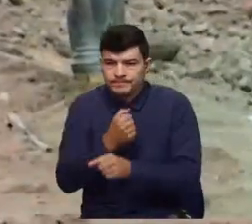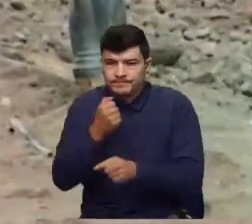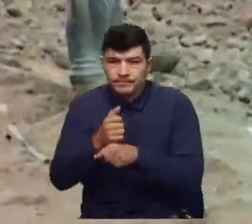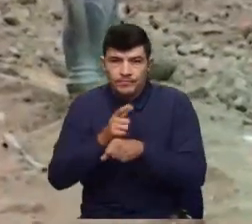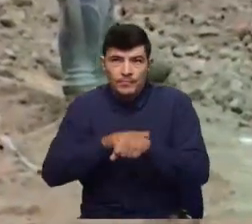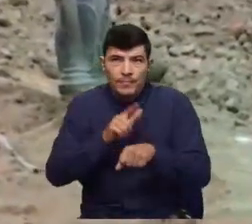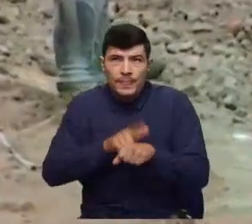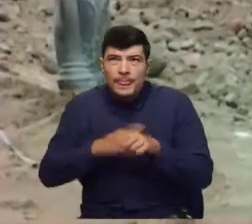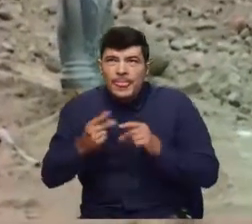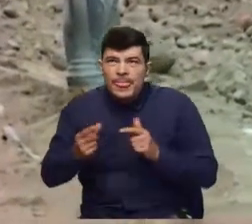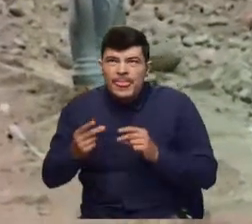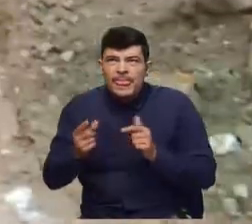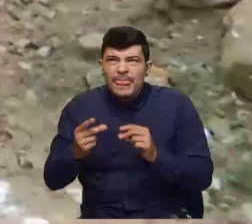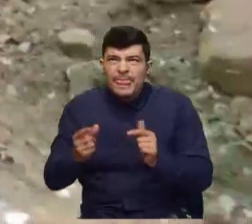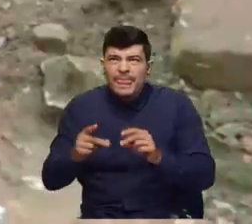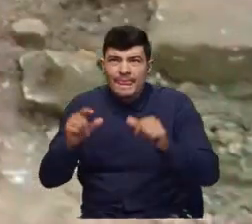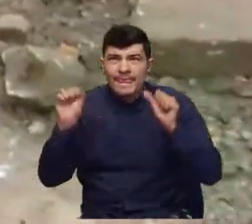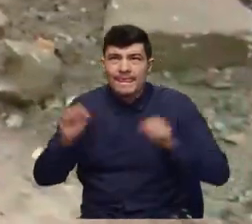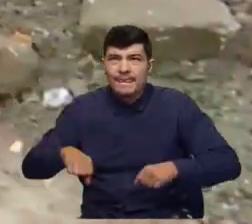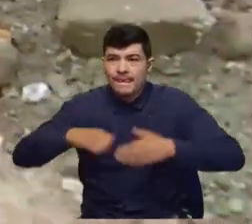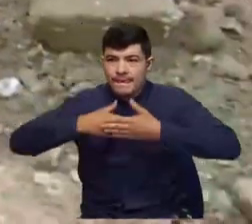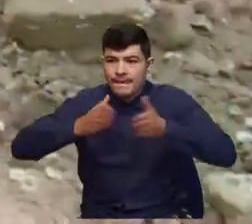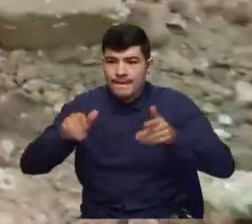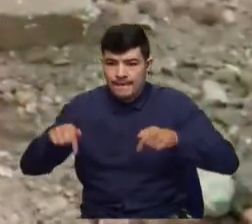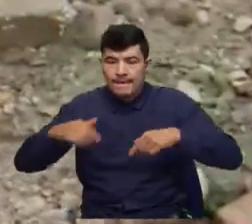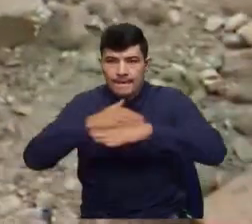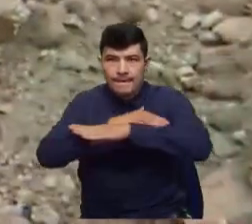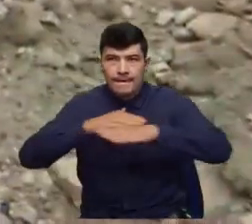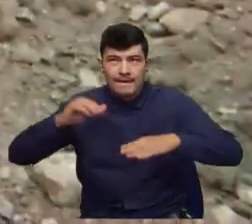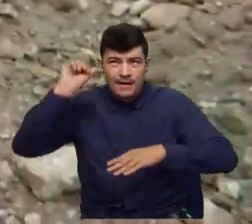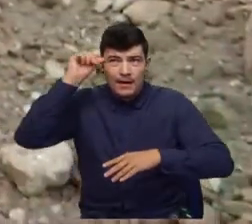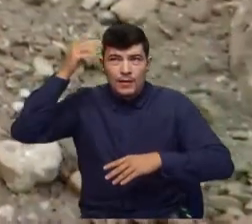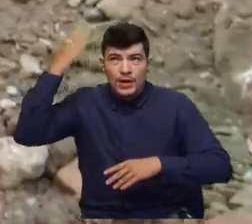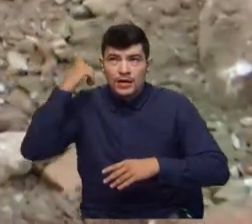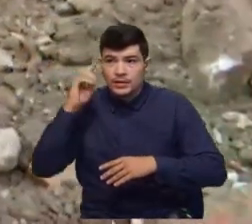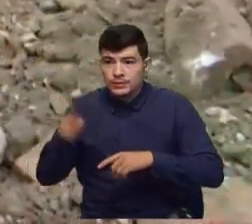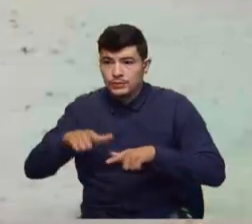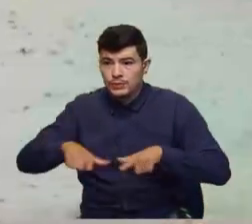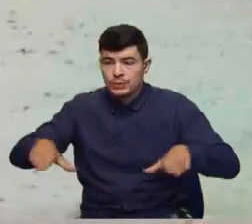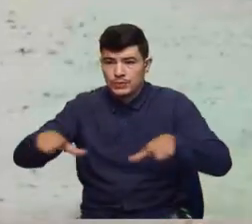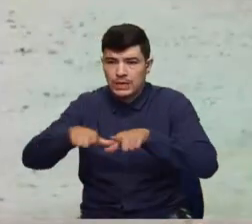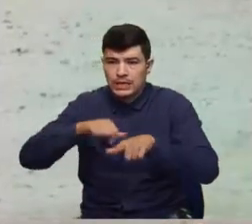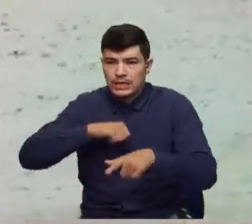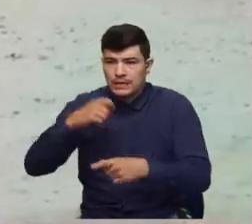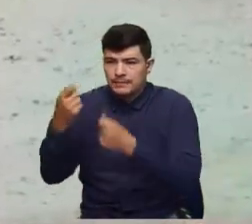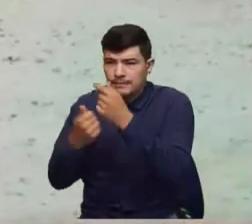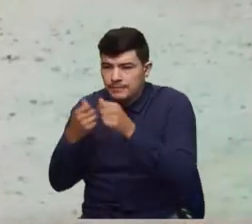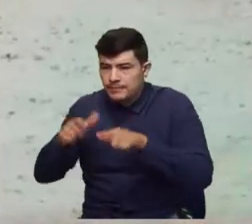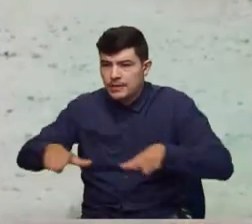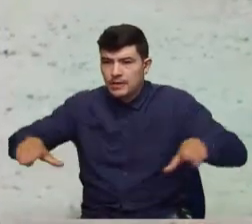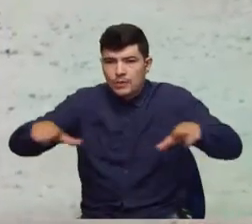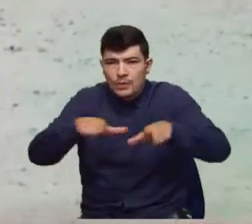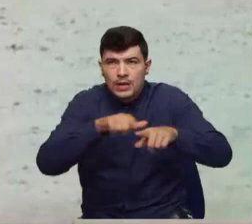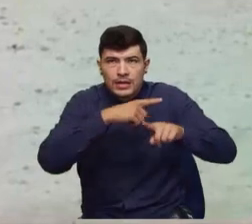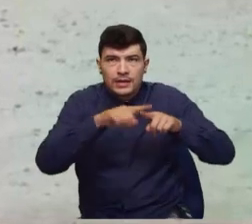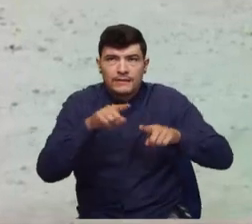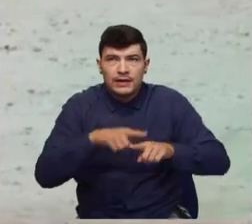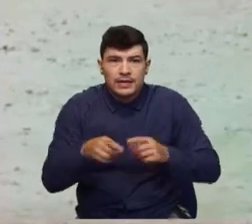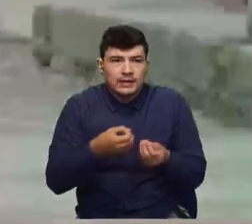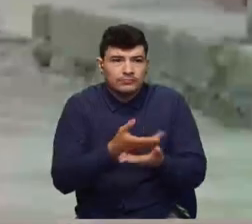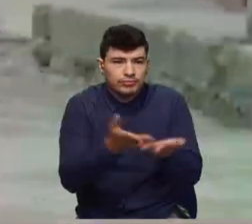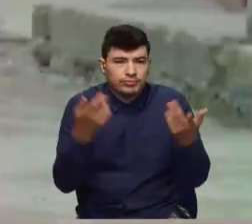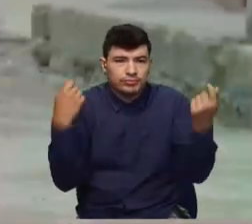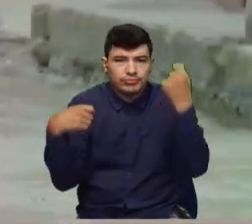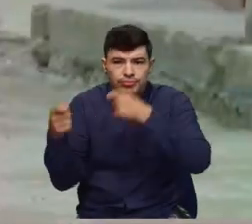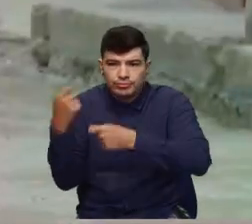tiempo récord para poder habilitar este sector que, recordemos, tiene establecimientos comerciales y sectores en donde ofrecen